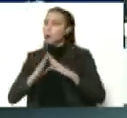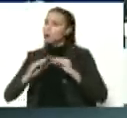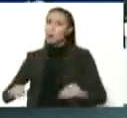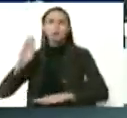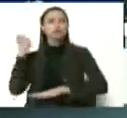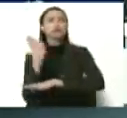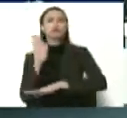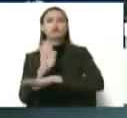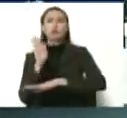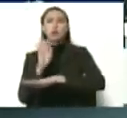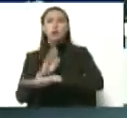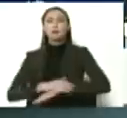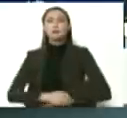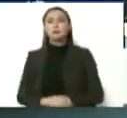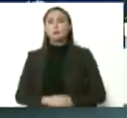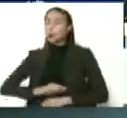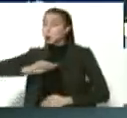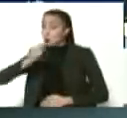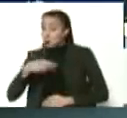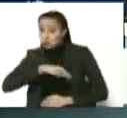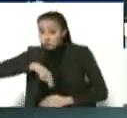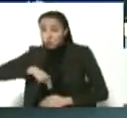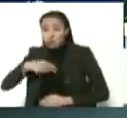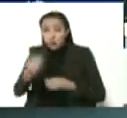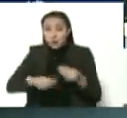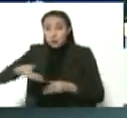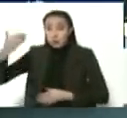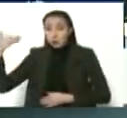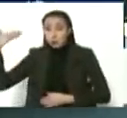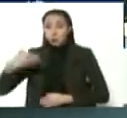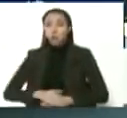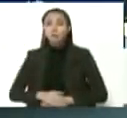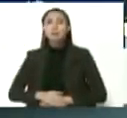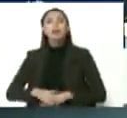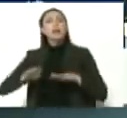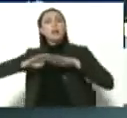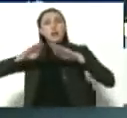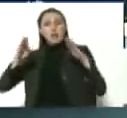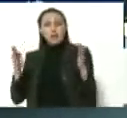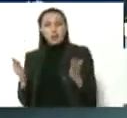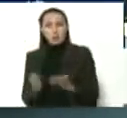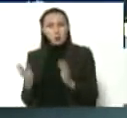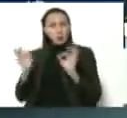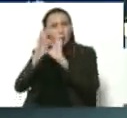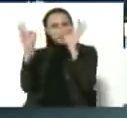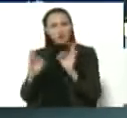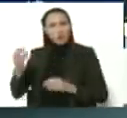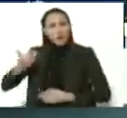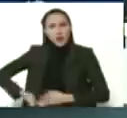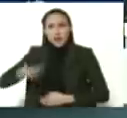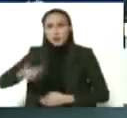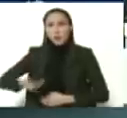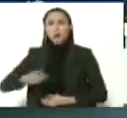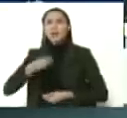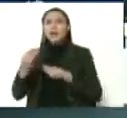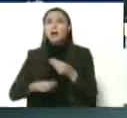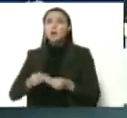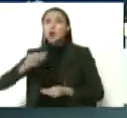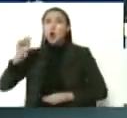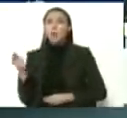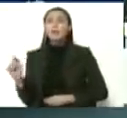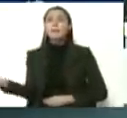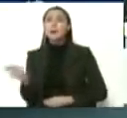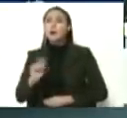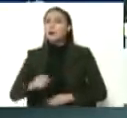cuidarse. Fue lo primero que hicimos. Y en el mundo, la modalidad fundamental de reacción en los primeros meses